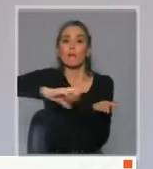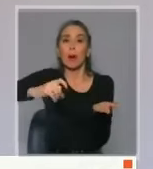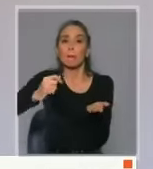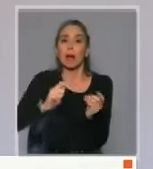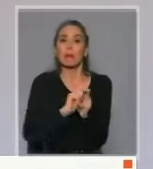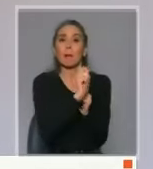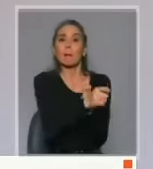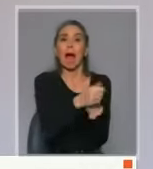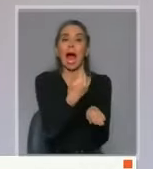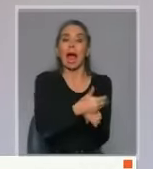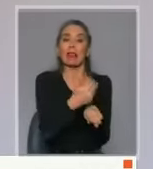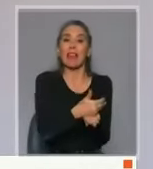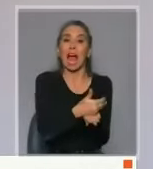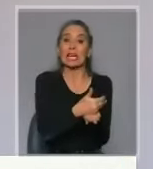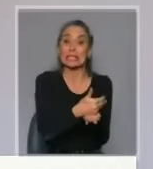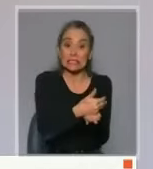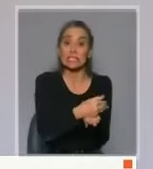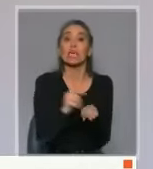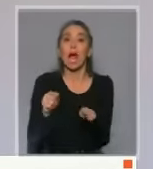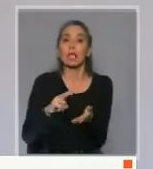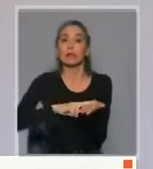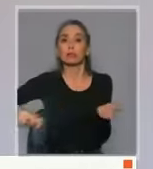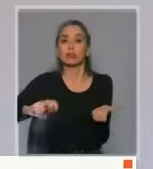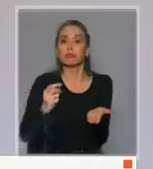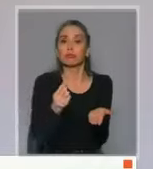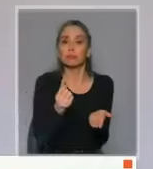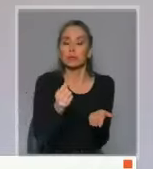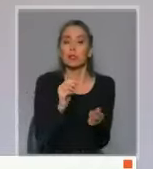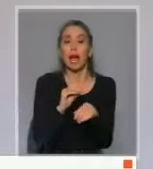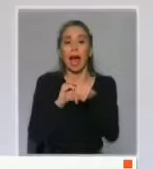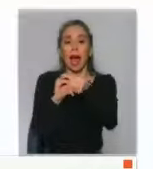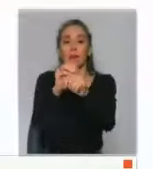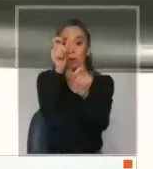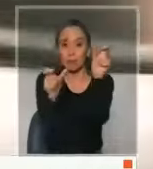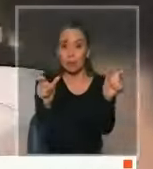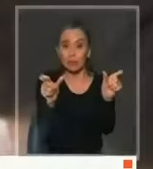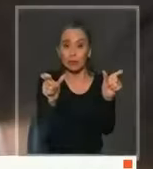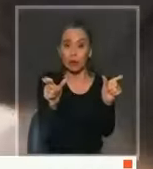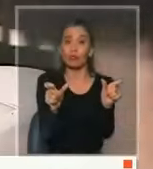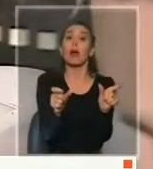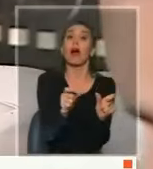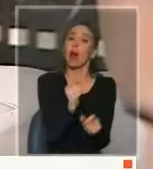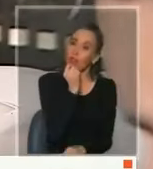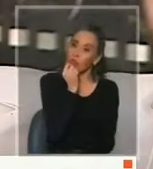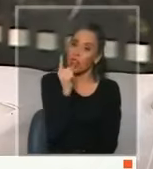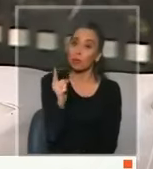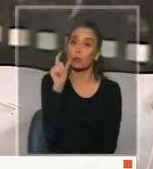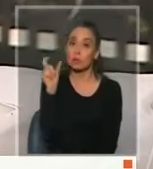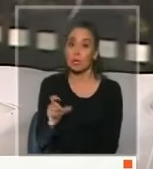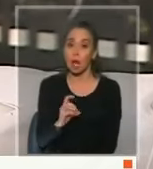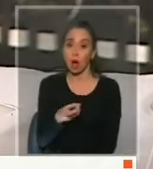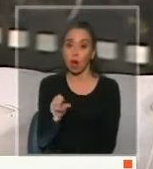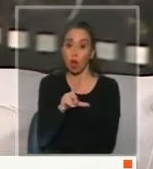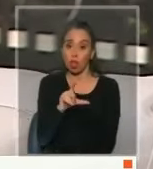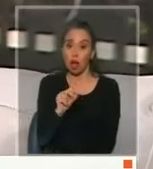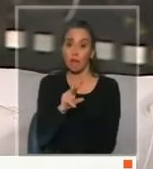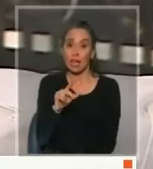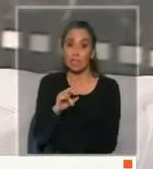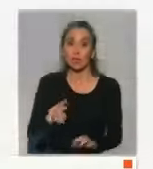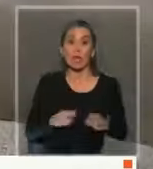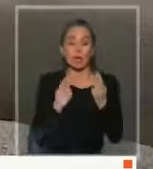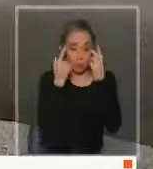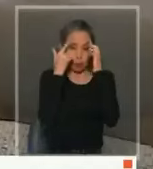pago de taxis. Aquí hacemos un llamado a todas las personas a denunciar. Algo que hará Gonzalo Valenzuela cuando se recupere del